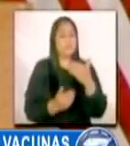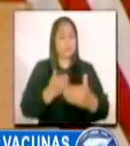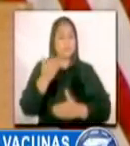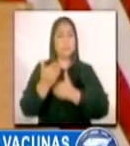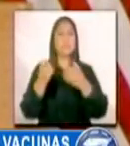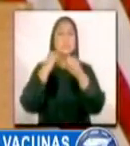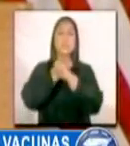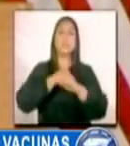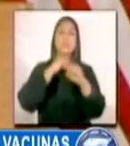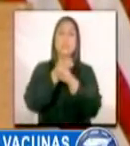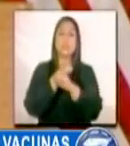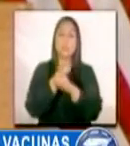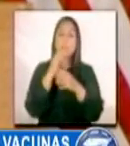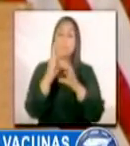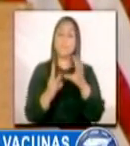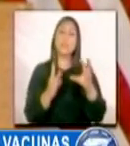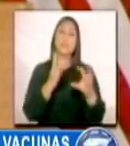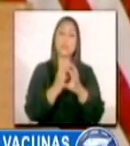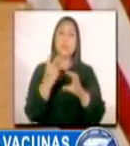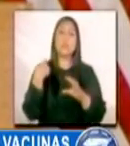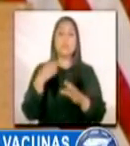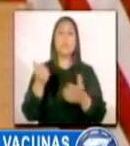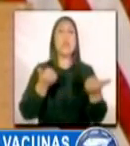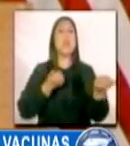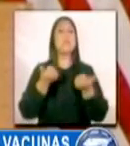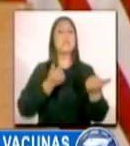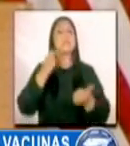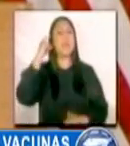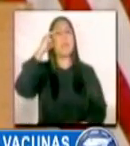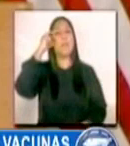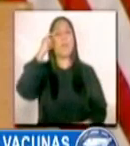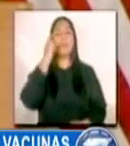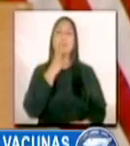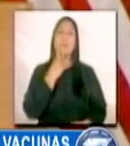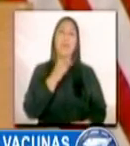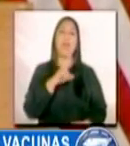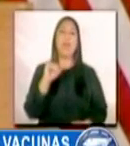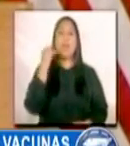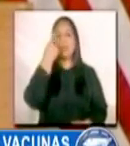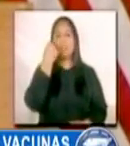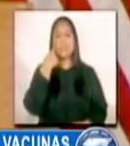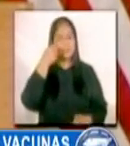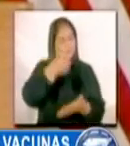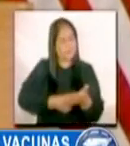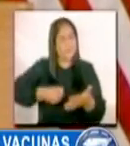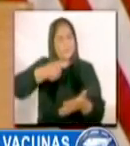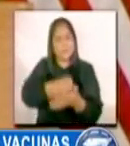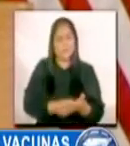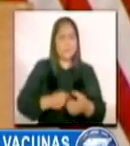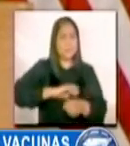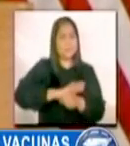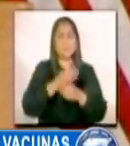estrategia mundial de la administración Biden-Harris de combatir esta enfermedad.